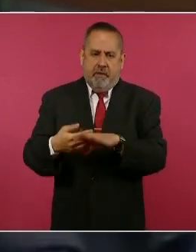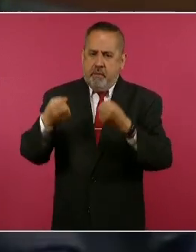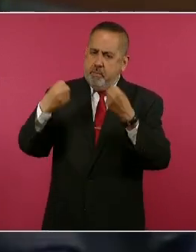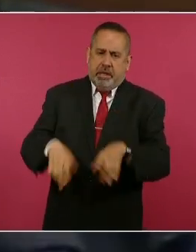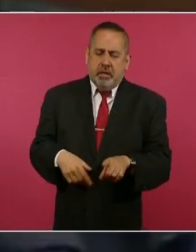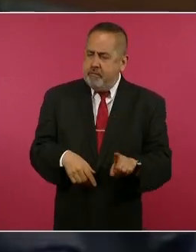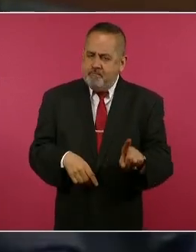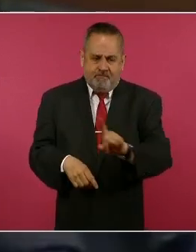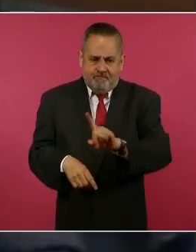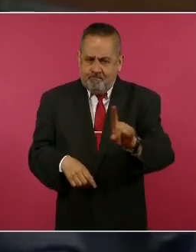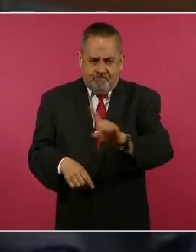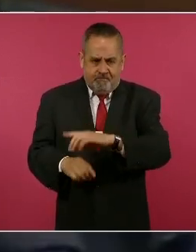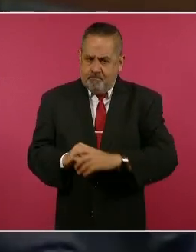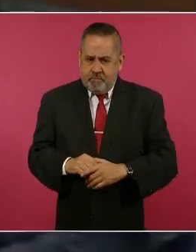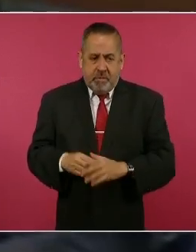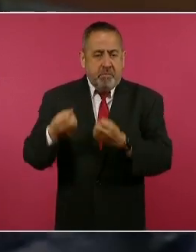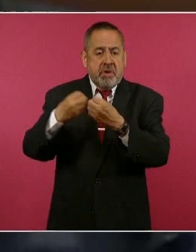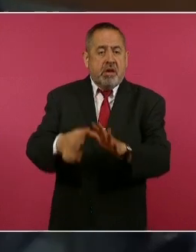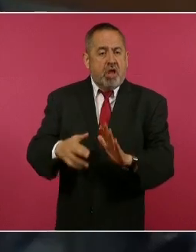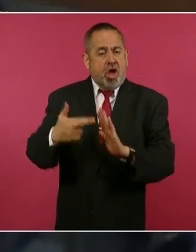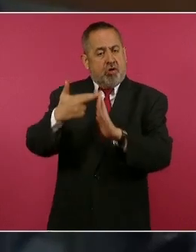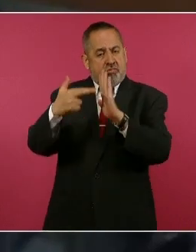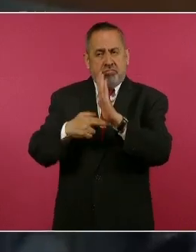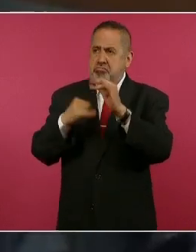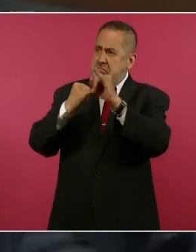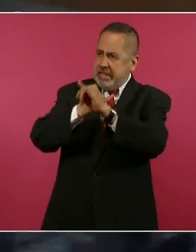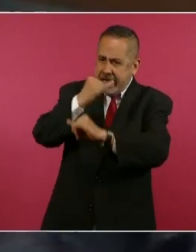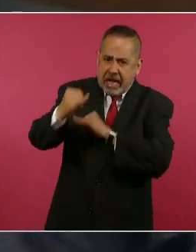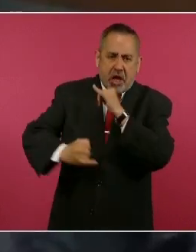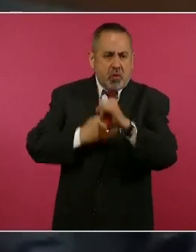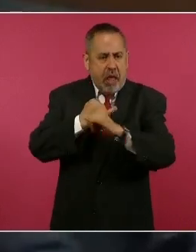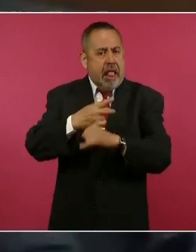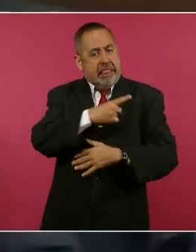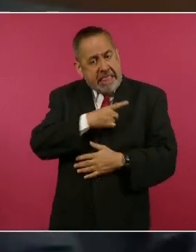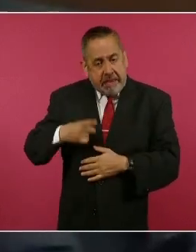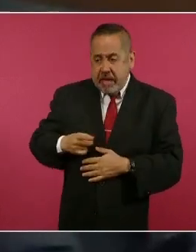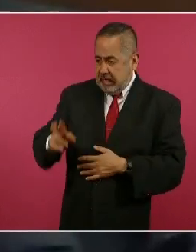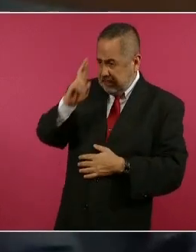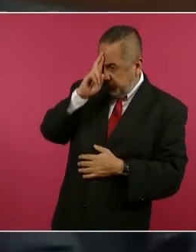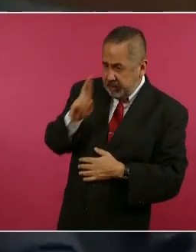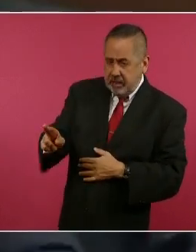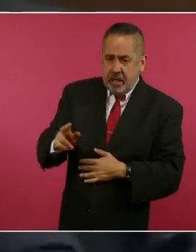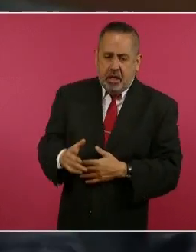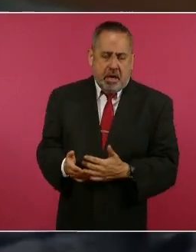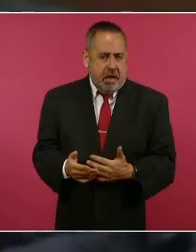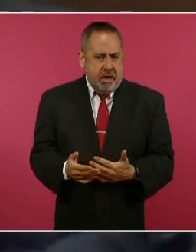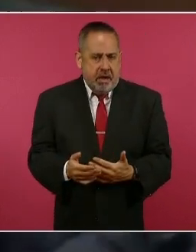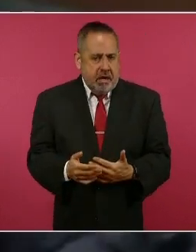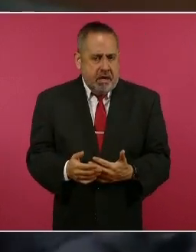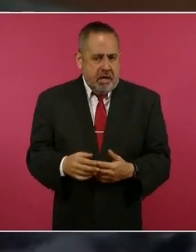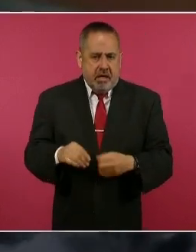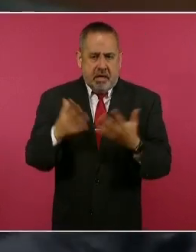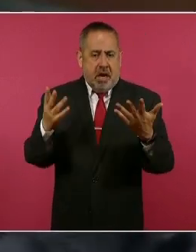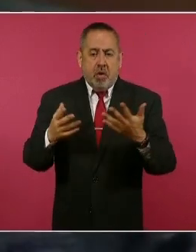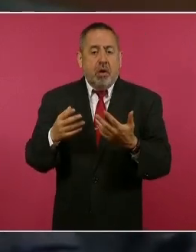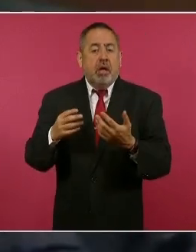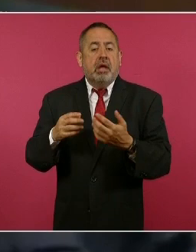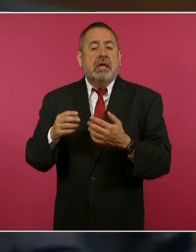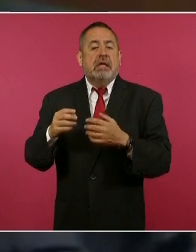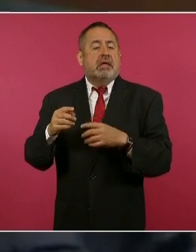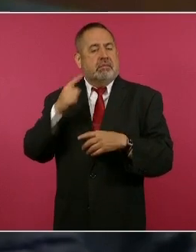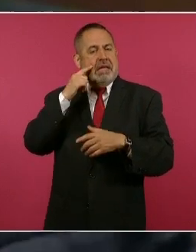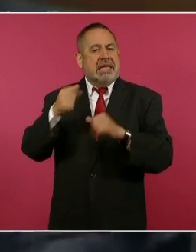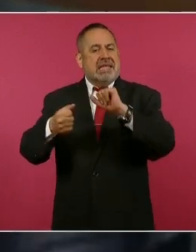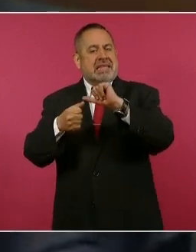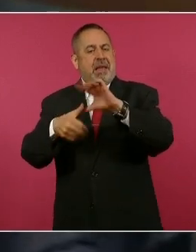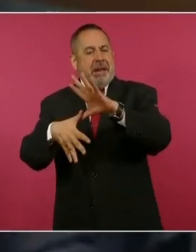gravemente los principios fundamentales del ordenamiento jurídico internacional, tan caros al sistema interamericano de sus